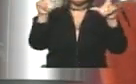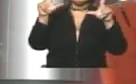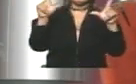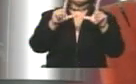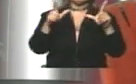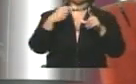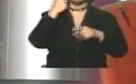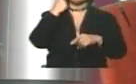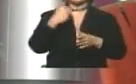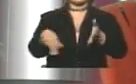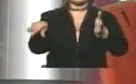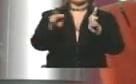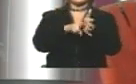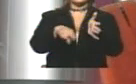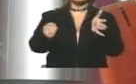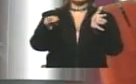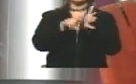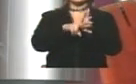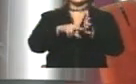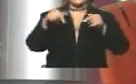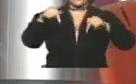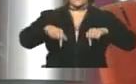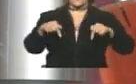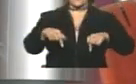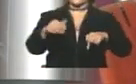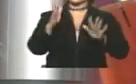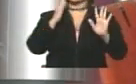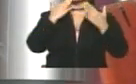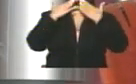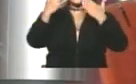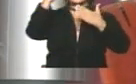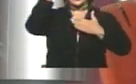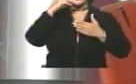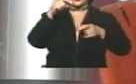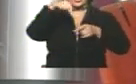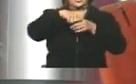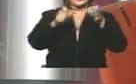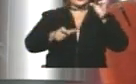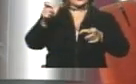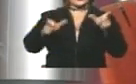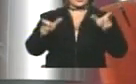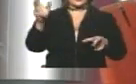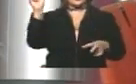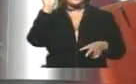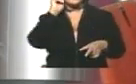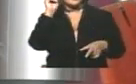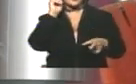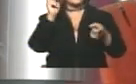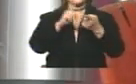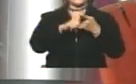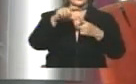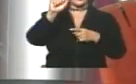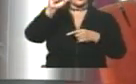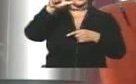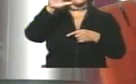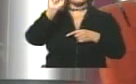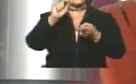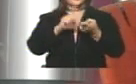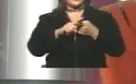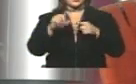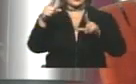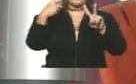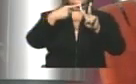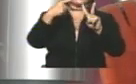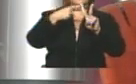comunicación lo hacen. Esta es una excepción hoy contigo, igual que otros medios de la Radio Nacional en Venezuela, que a veces hago fuertes